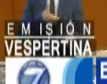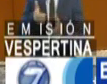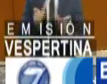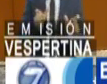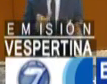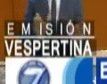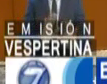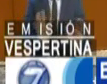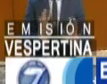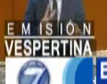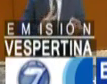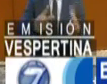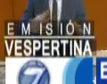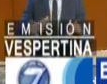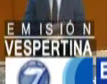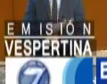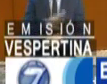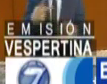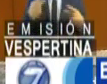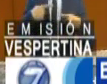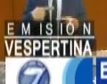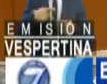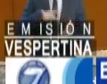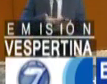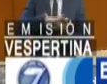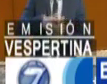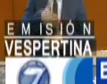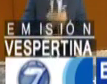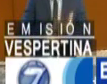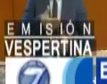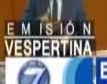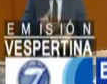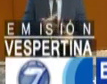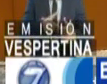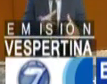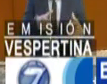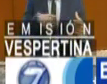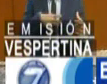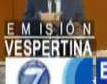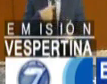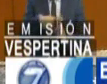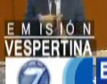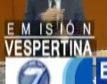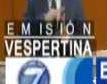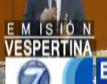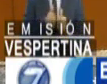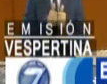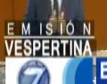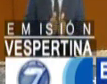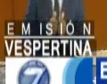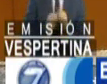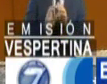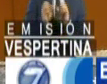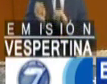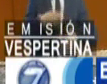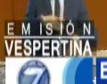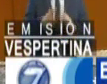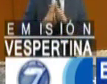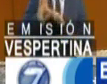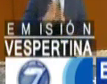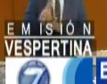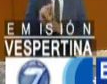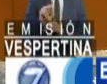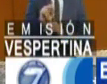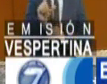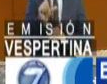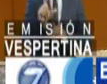a quedarse y no arriesgarse. Cada vez que un ciudadano desesperadamente abandona su tierra,